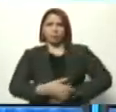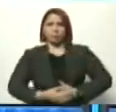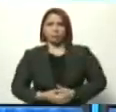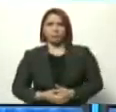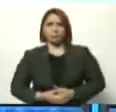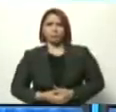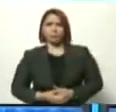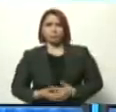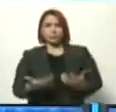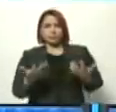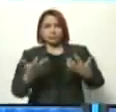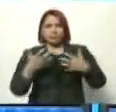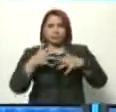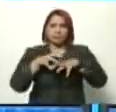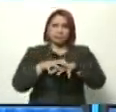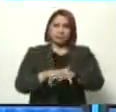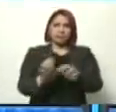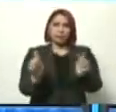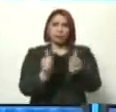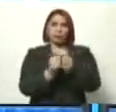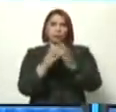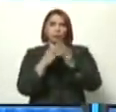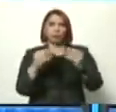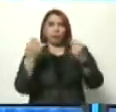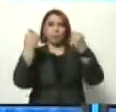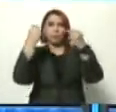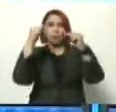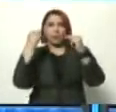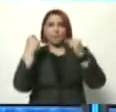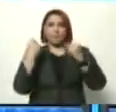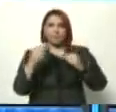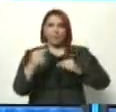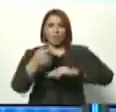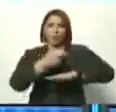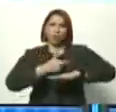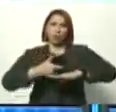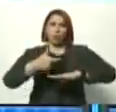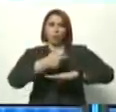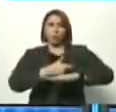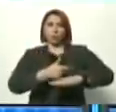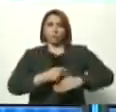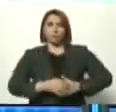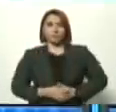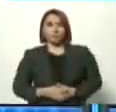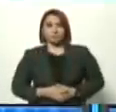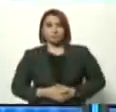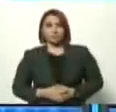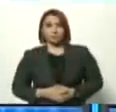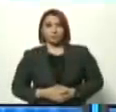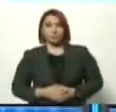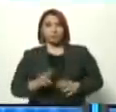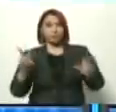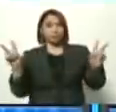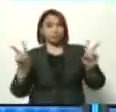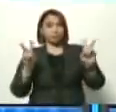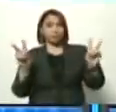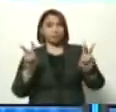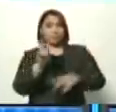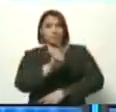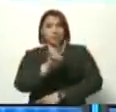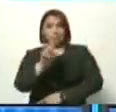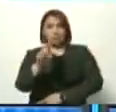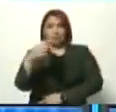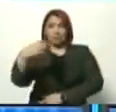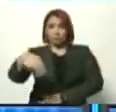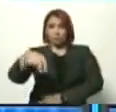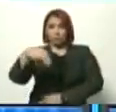Ha sido articulado con todos los niveles de gobierno. Así que esta victoria del 21 de